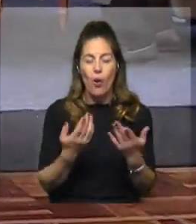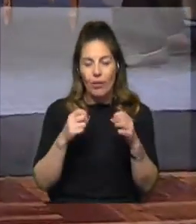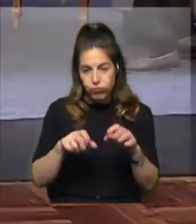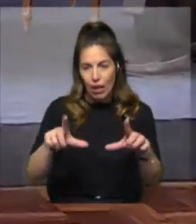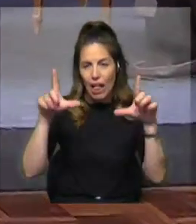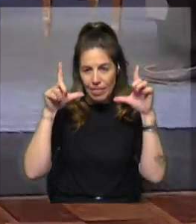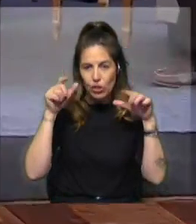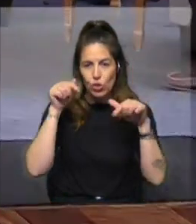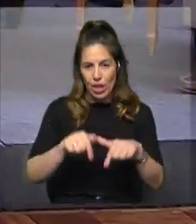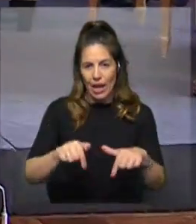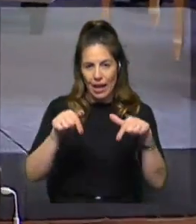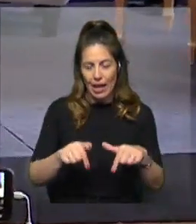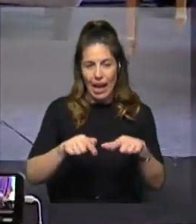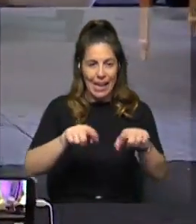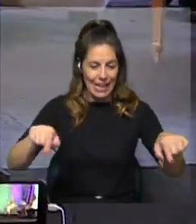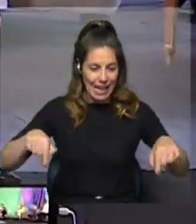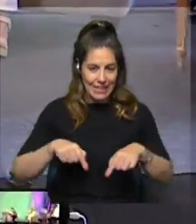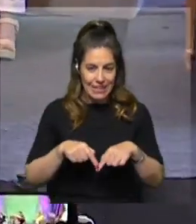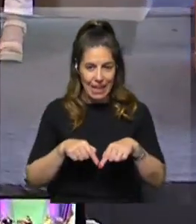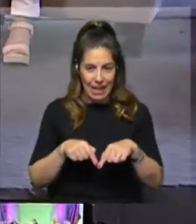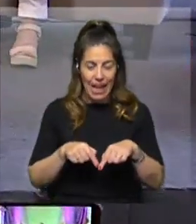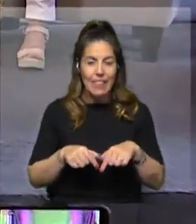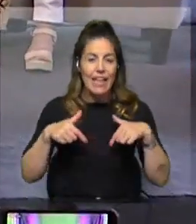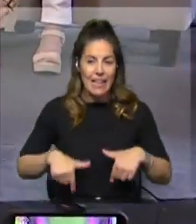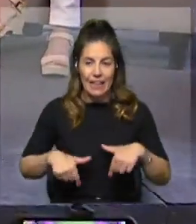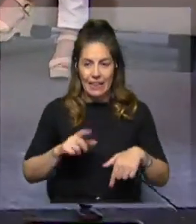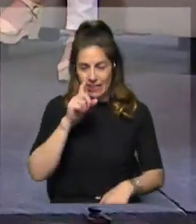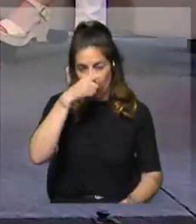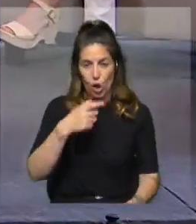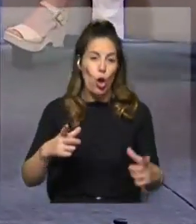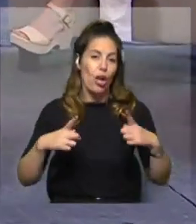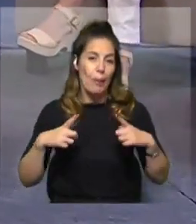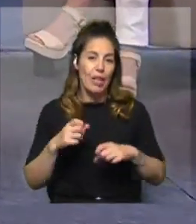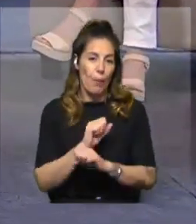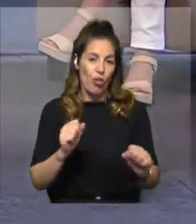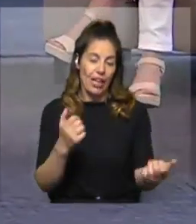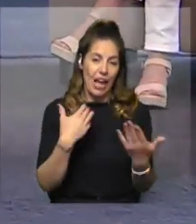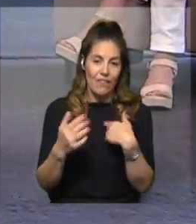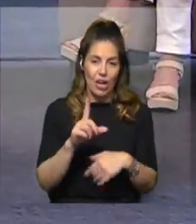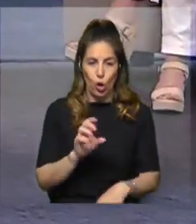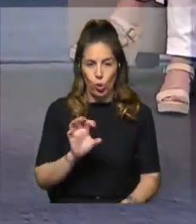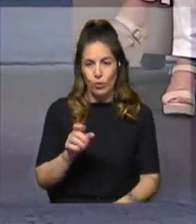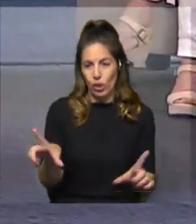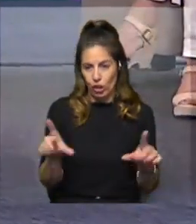atentos aquí en la sala Ernesto de los Campos de la Intendencia, con la expectativa de poder hablar con Luis cuando termine.